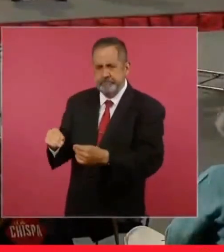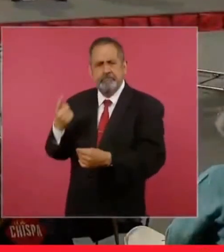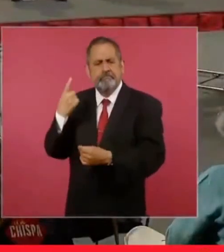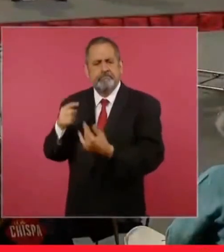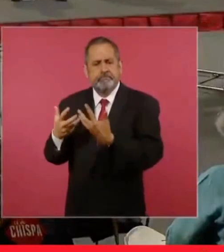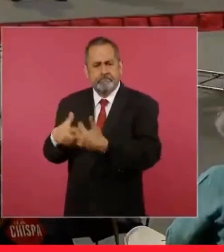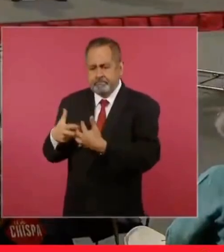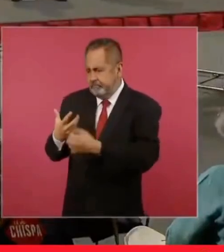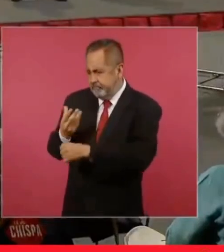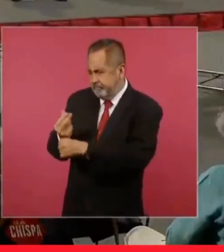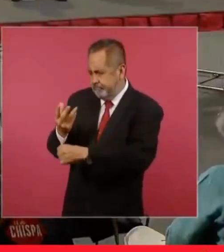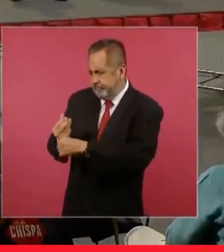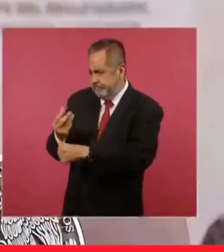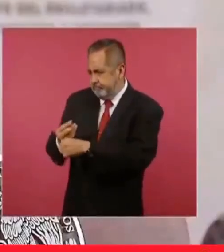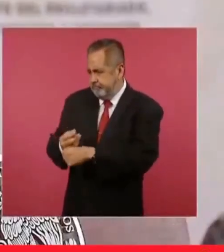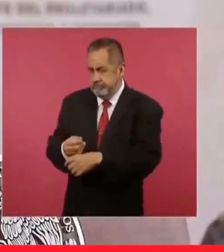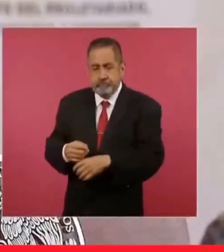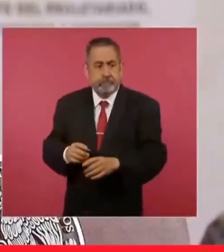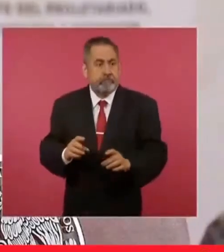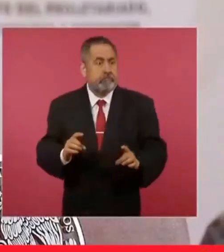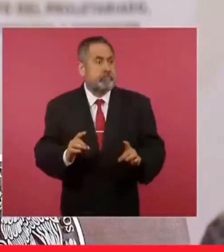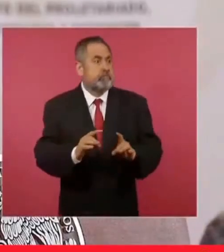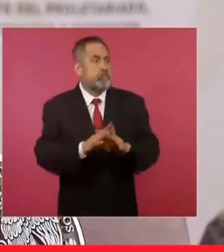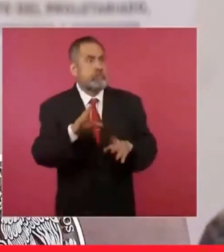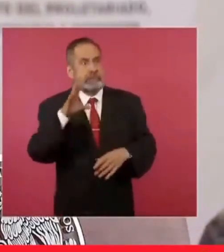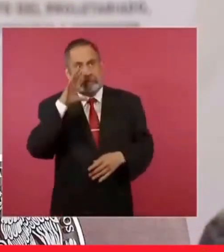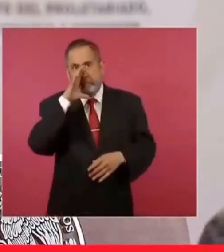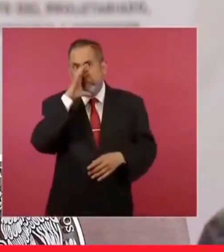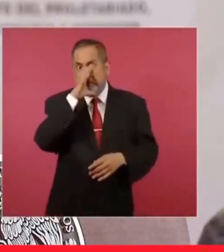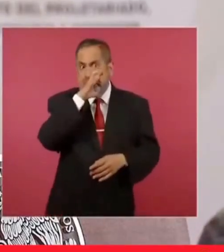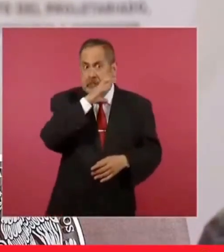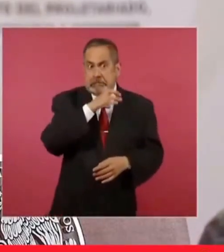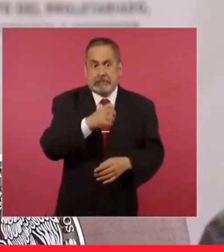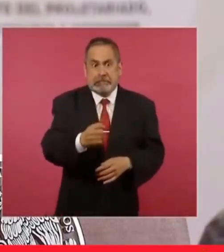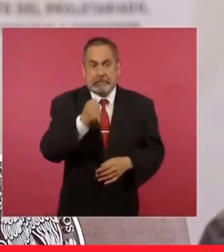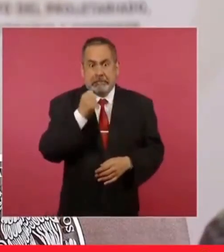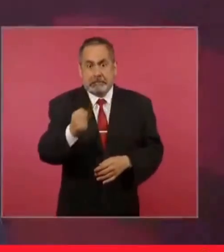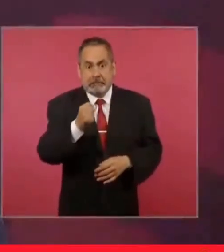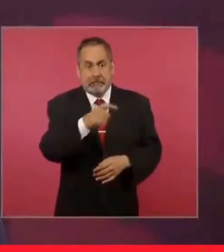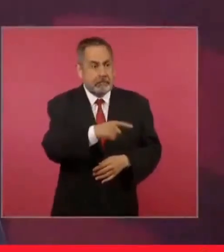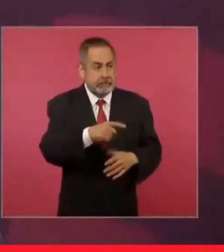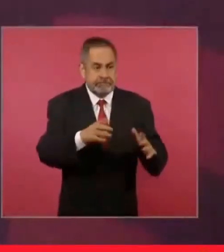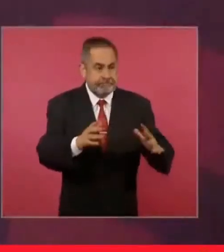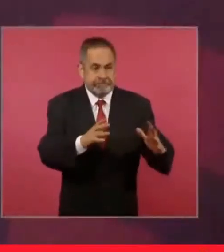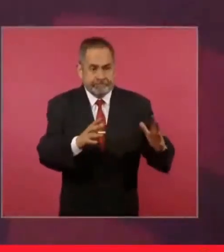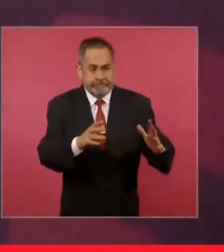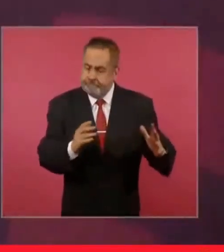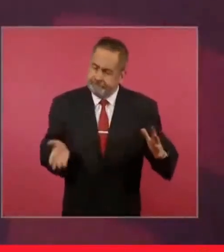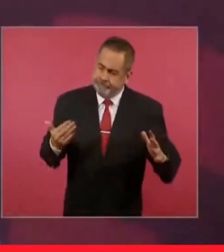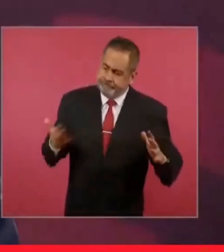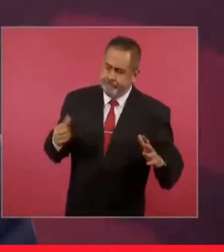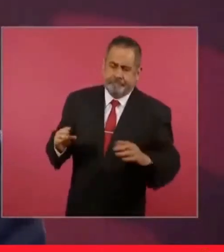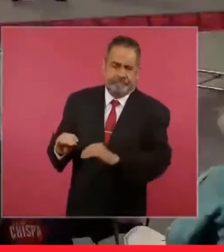explicaron, hubo una ola de calor y se incrementó la necesidad de esos equipos.